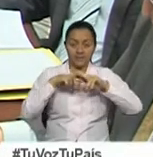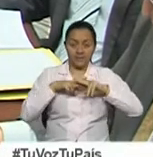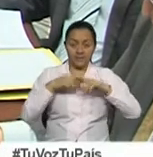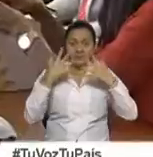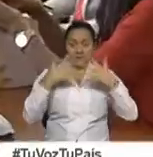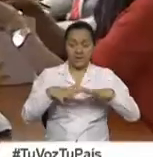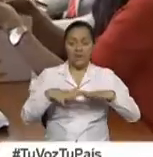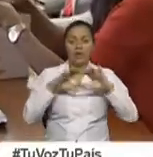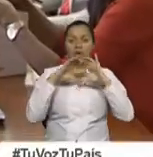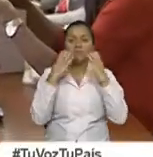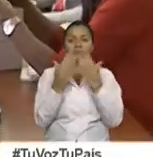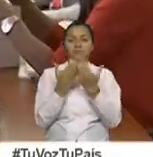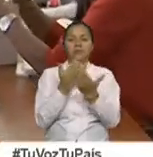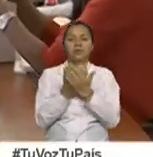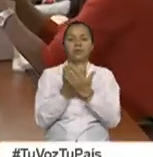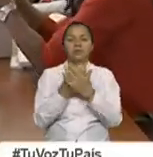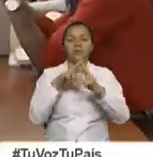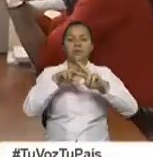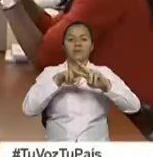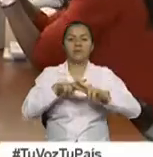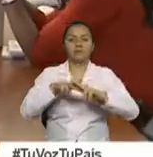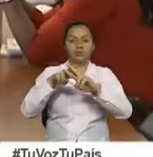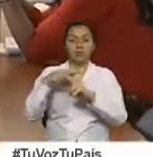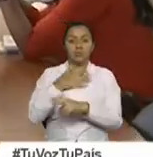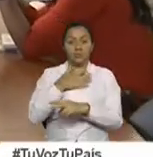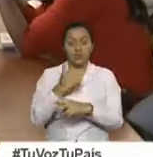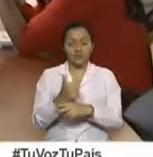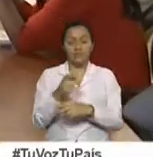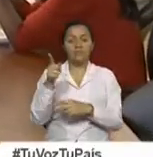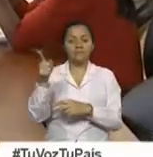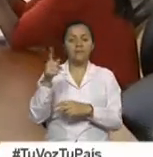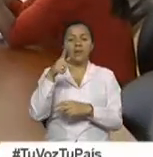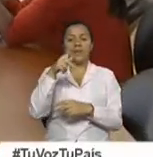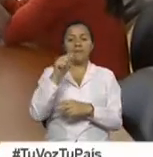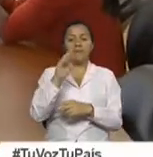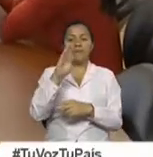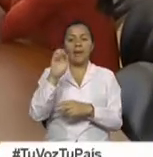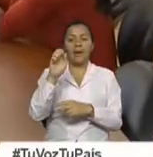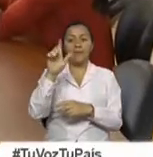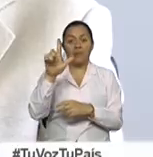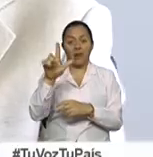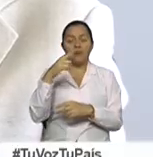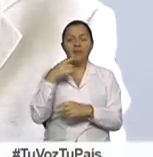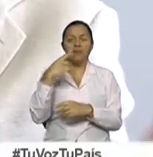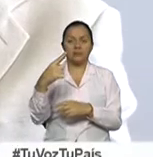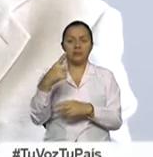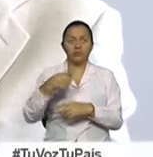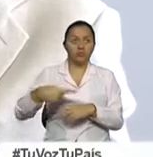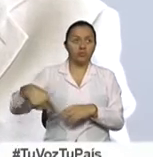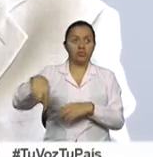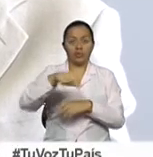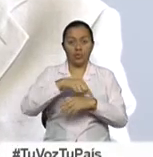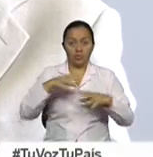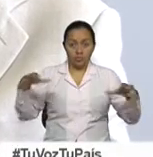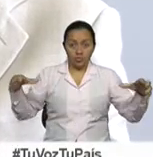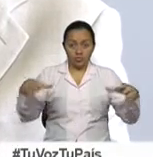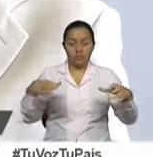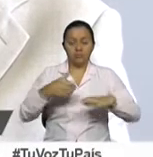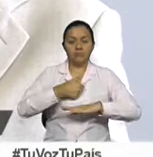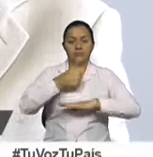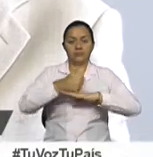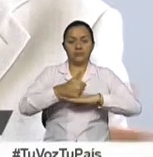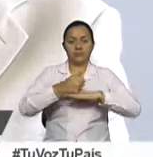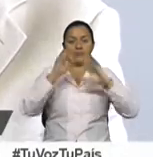del Régimen Económico para su revisión. Pavel Muñoz es el titular de dicha mesa legislativa. Lo que hacemos es convalidar la